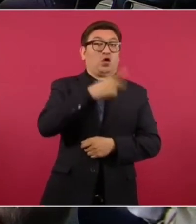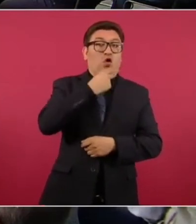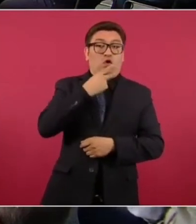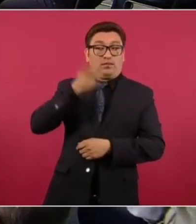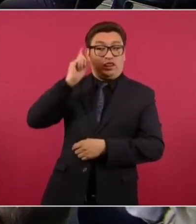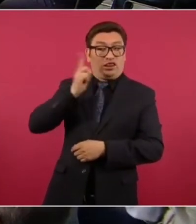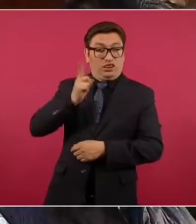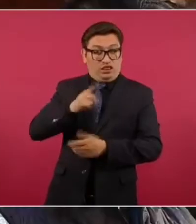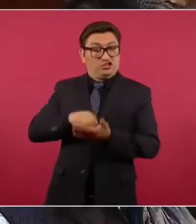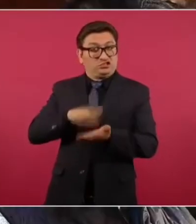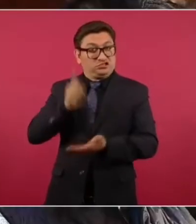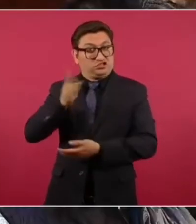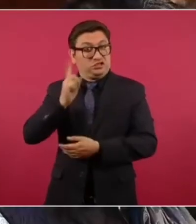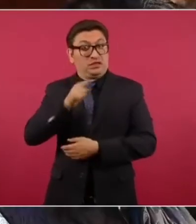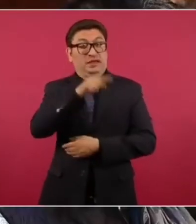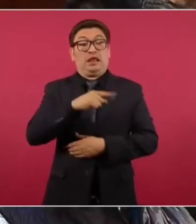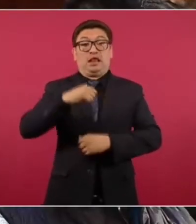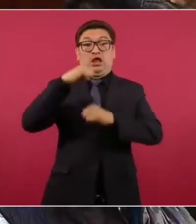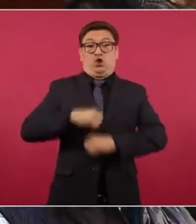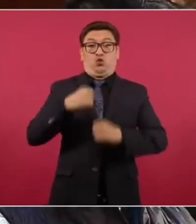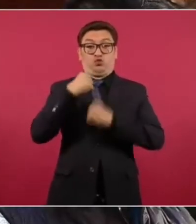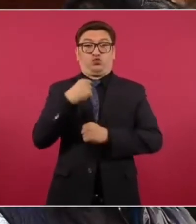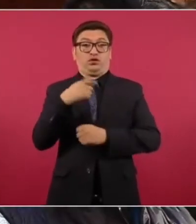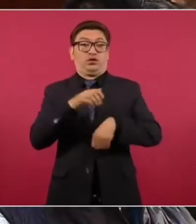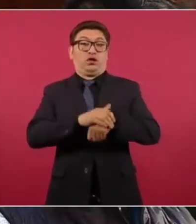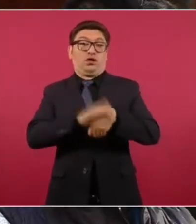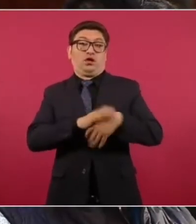tenía amenazada con que él tenía mucho poder, que era su amigo,